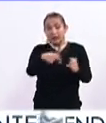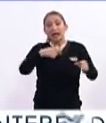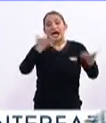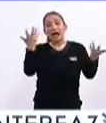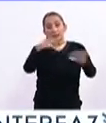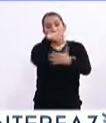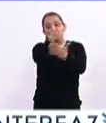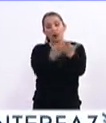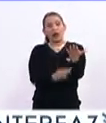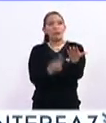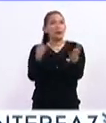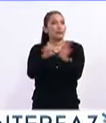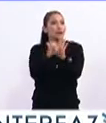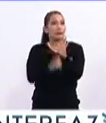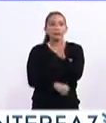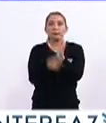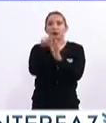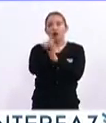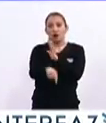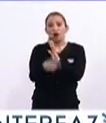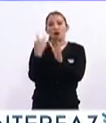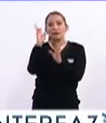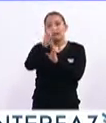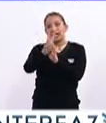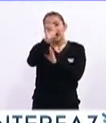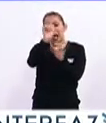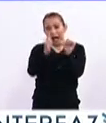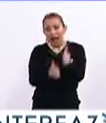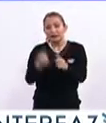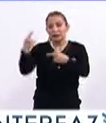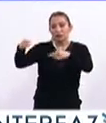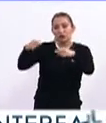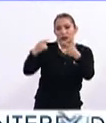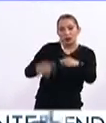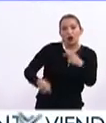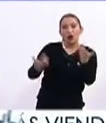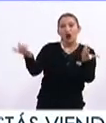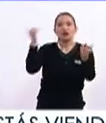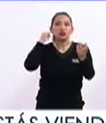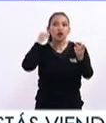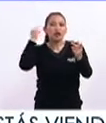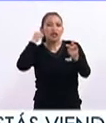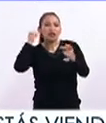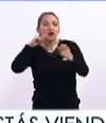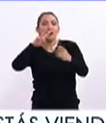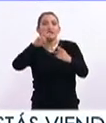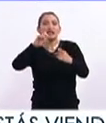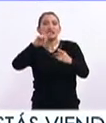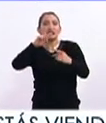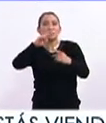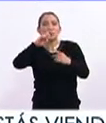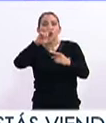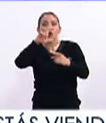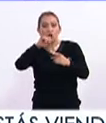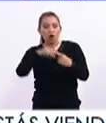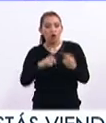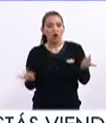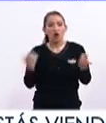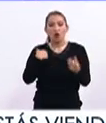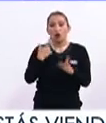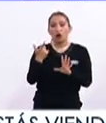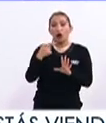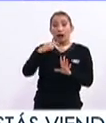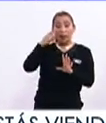desarrollan programas como los viernes de arte, música de pasada, sonidos en el vestíbulo, Leo,